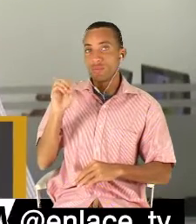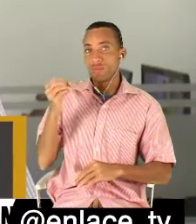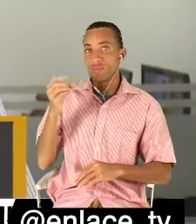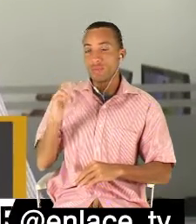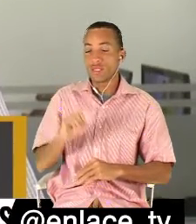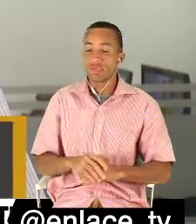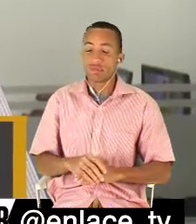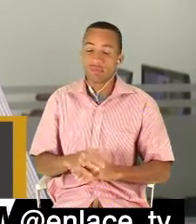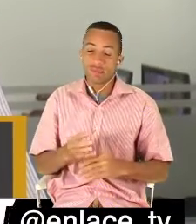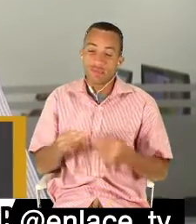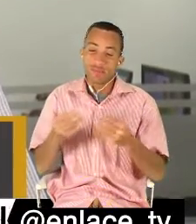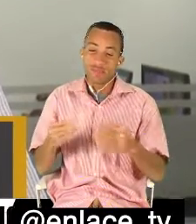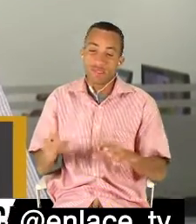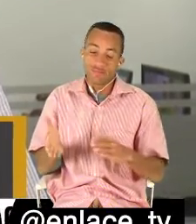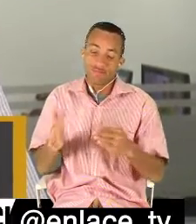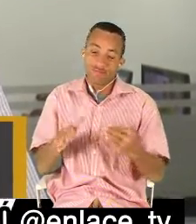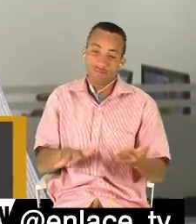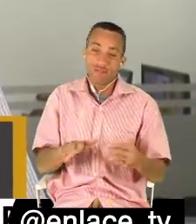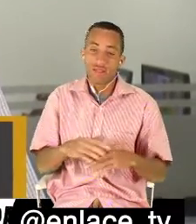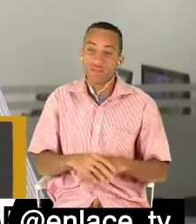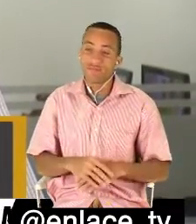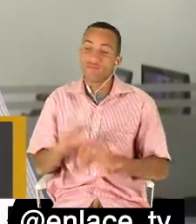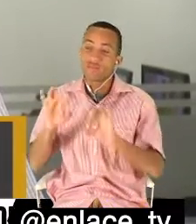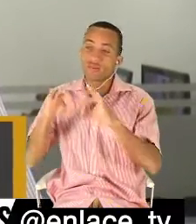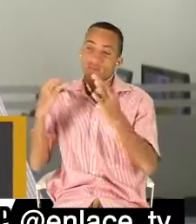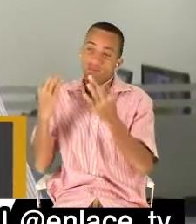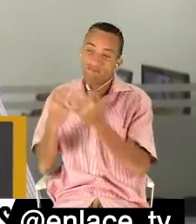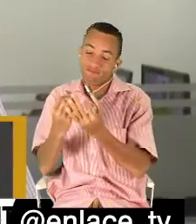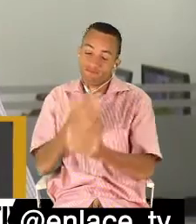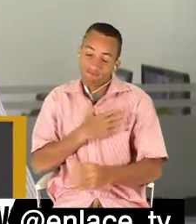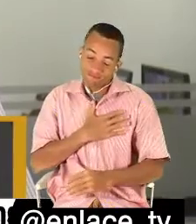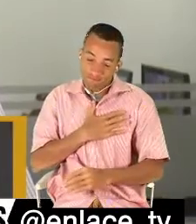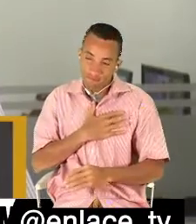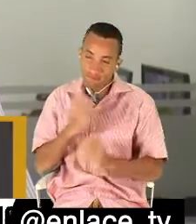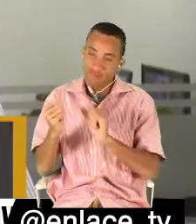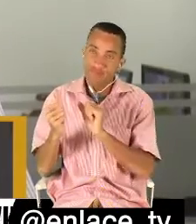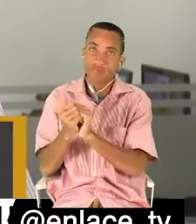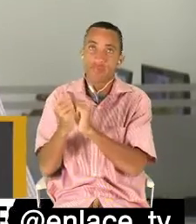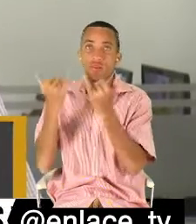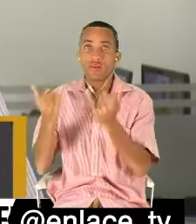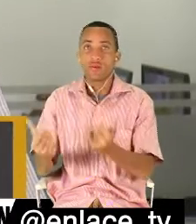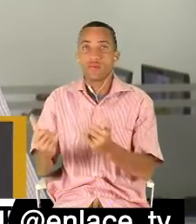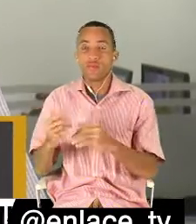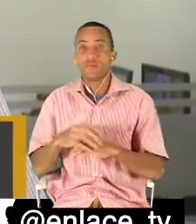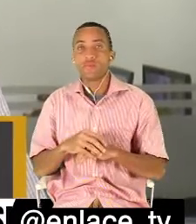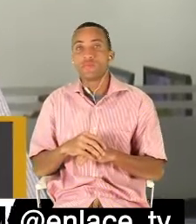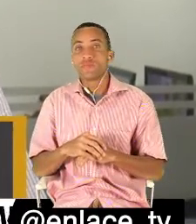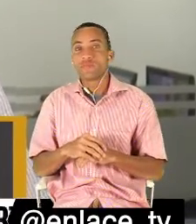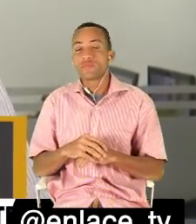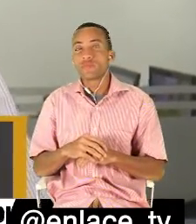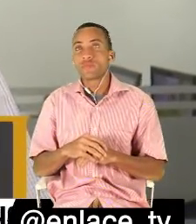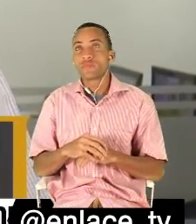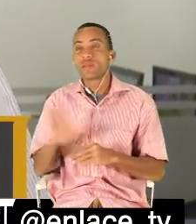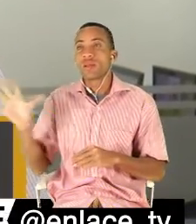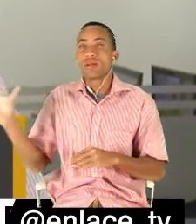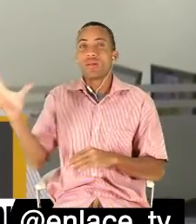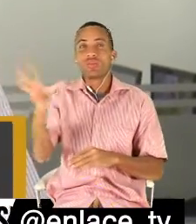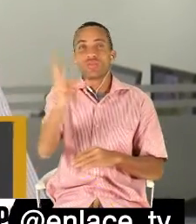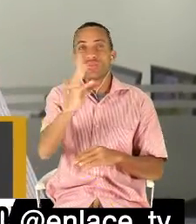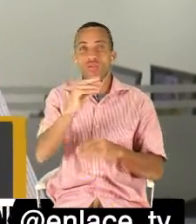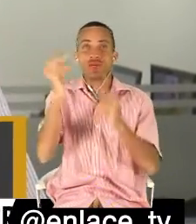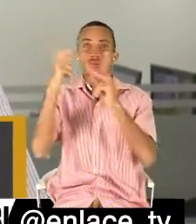pérdida. Nos solidarizamos con su familia, hemos estado acompañándoles en este momento de dolor. Pedimos primero que toda la comunidad, pues,